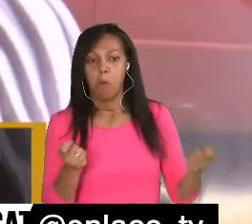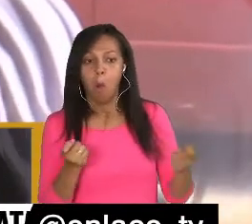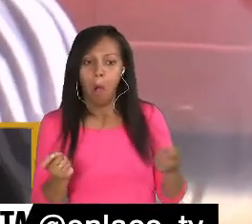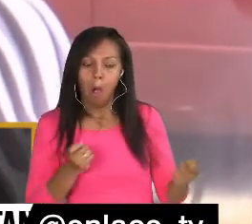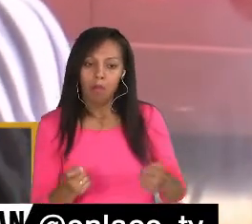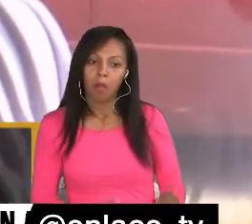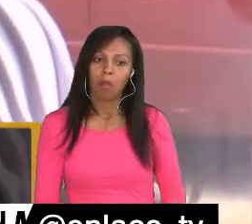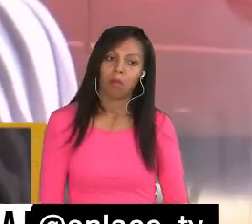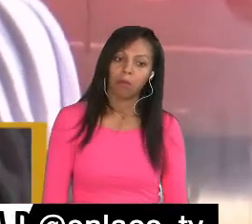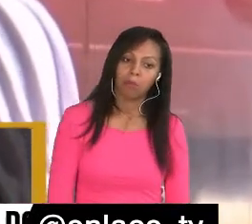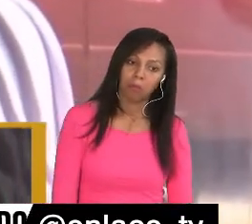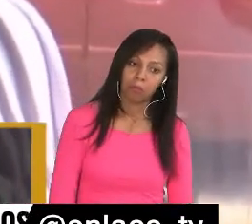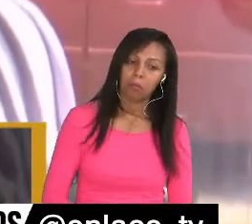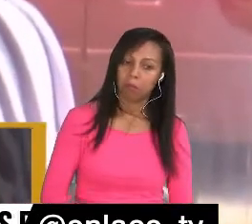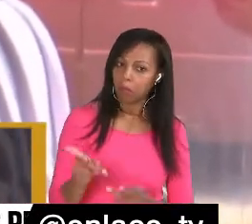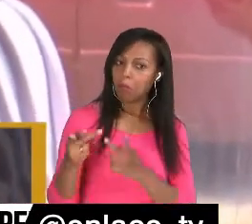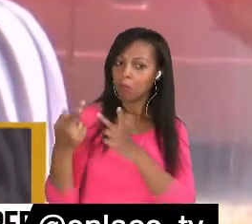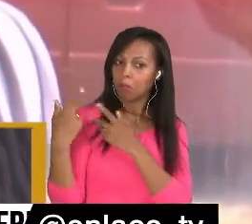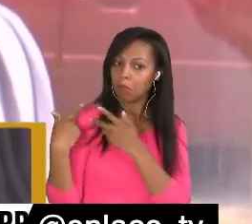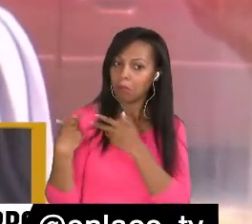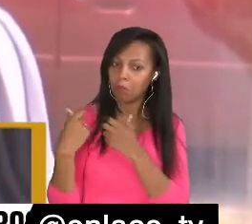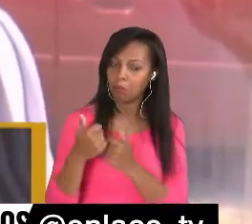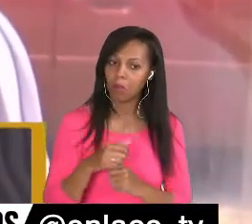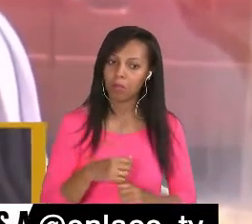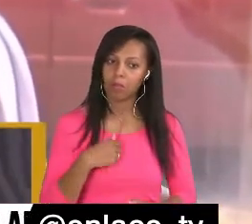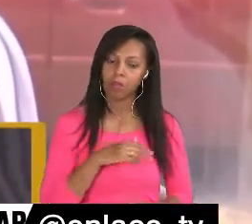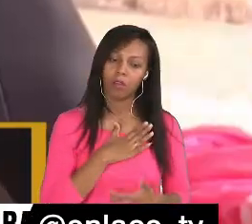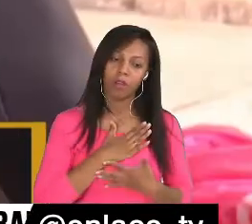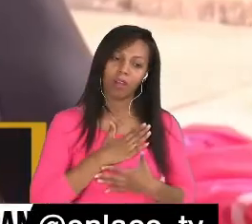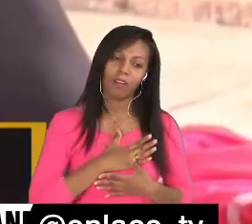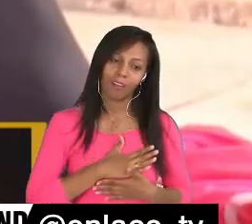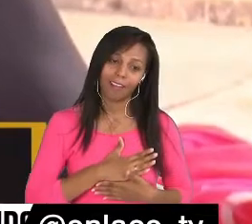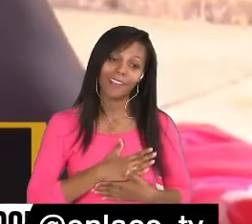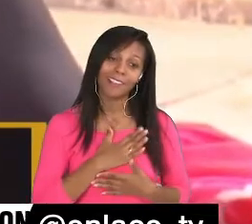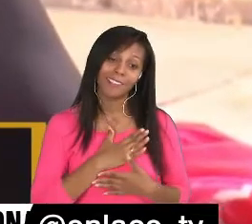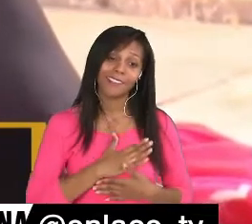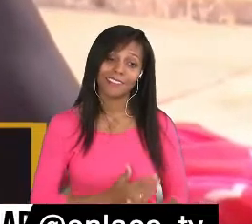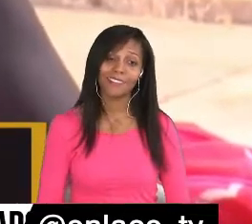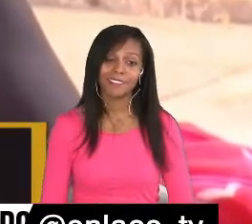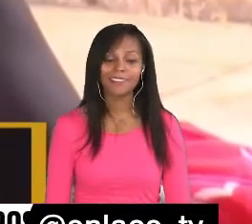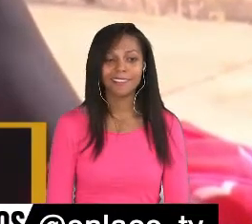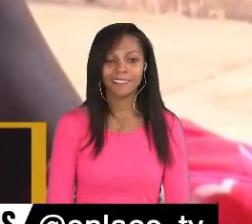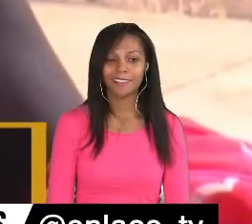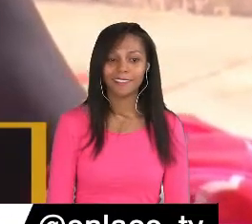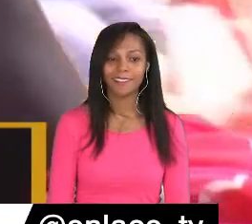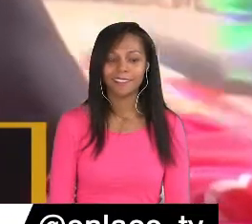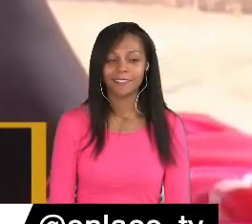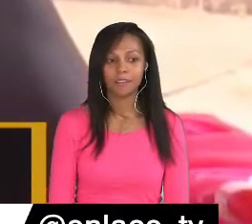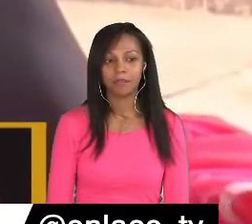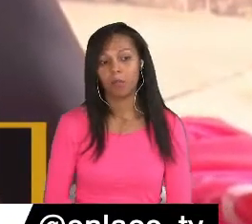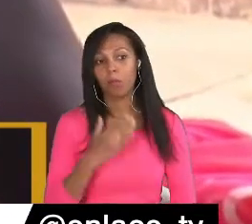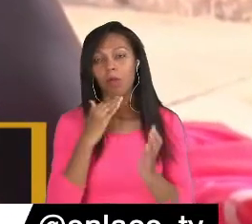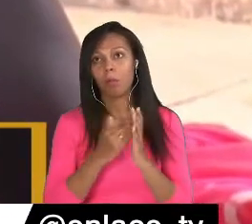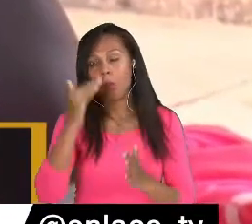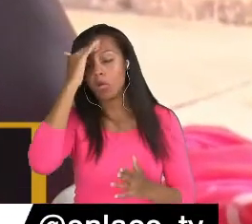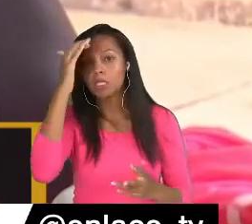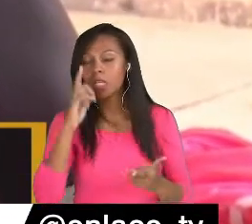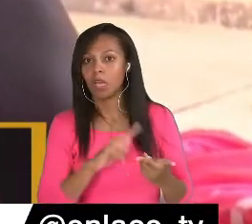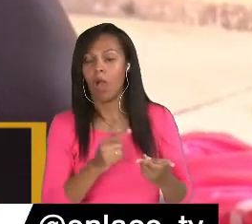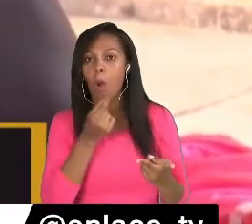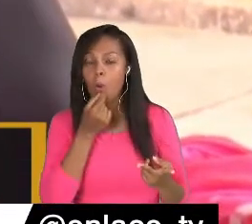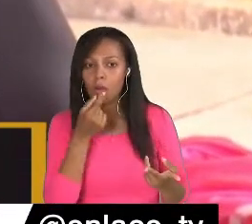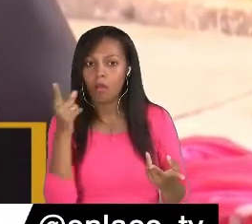les pertenece a ellos, y esa es una forma de uno sentirse seguro también. La seguridad es mejor, la policía, la tránsito, todo es muy bueno